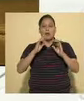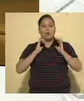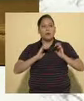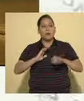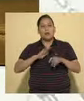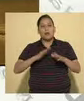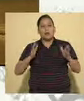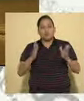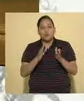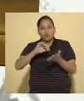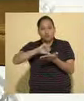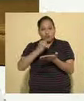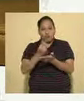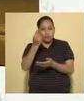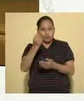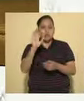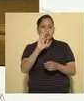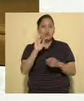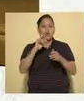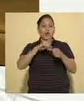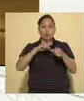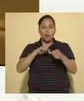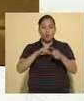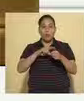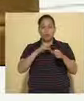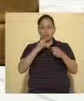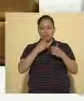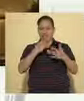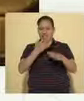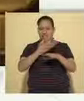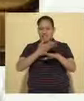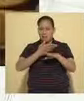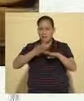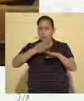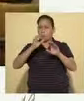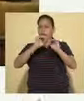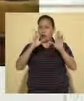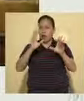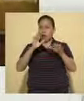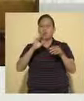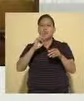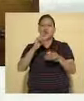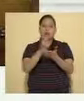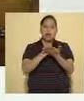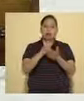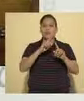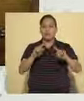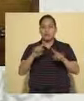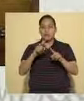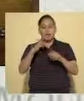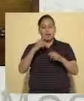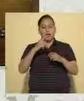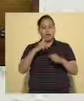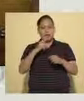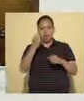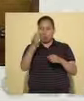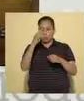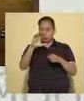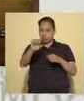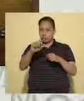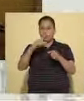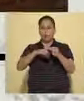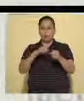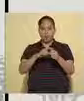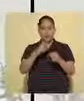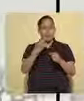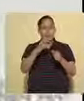más chiquito, ¿no? Y los colores más brillantes o más claritos, llega la onda de color mucho más rápido al ojo de mi